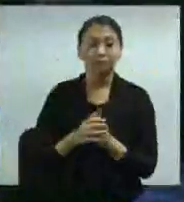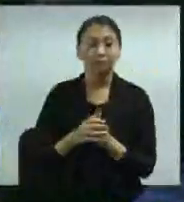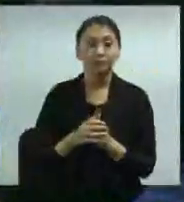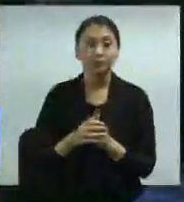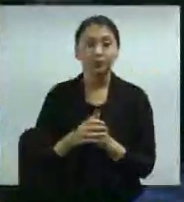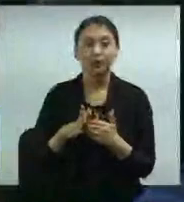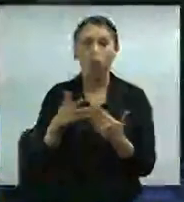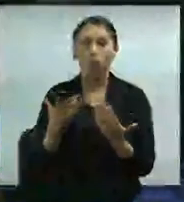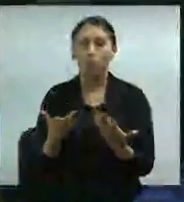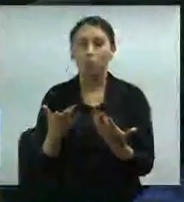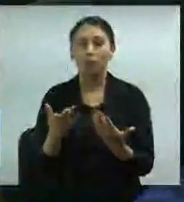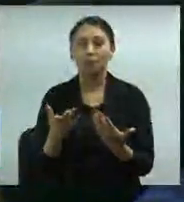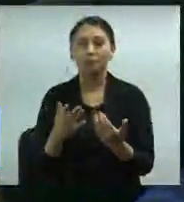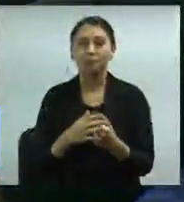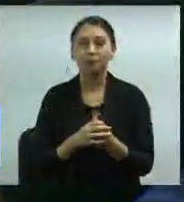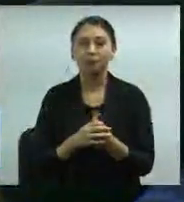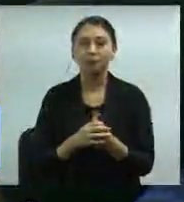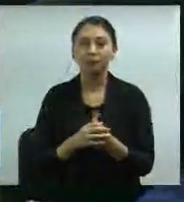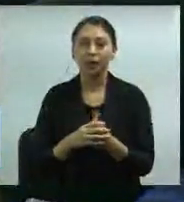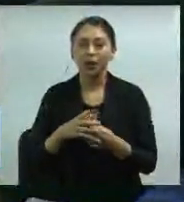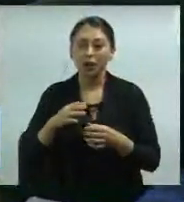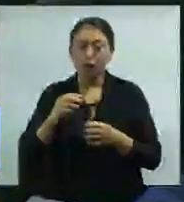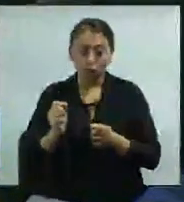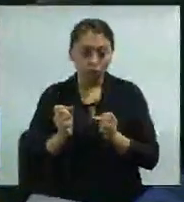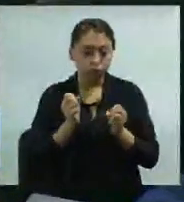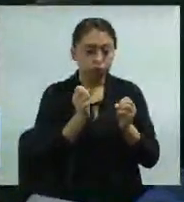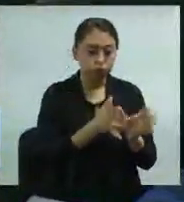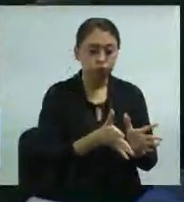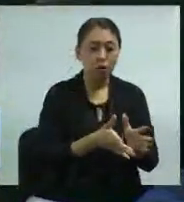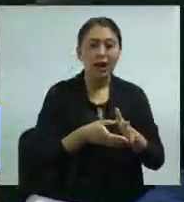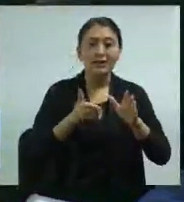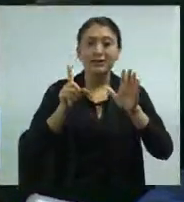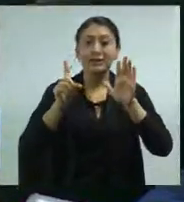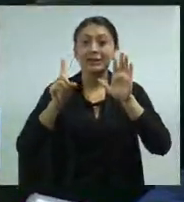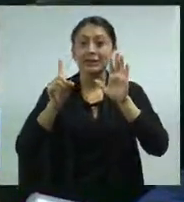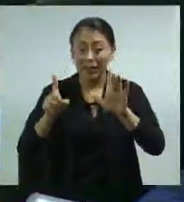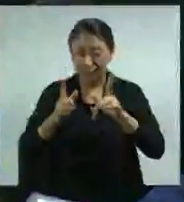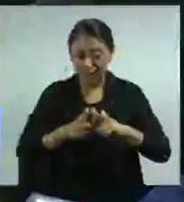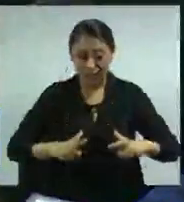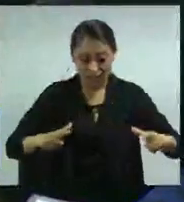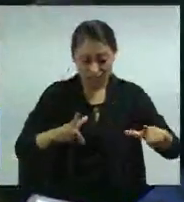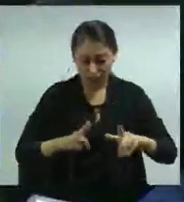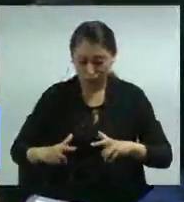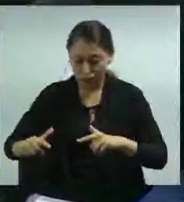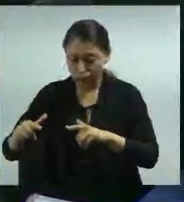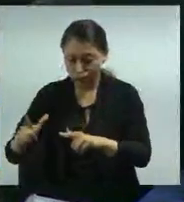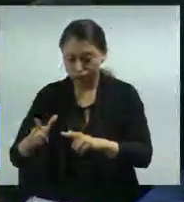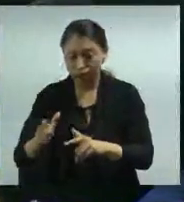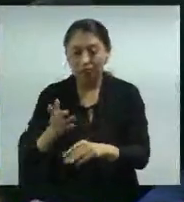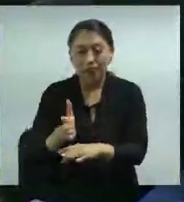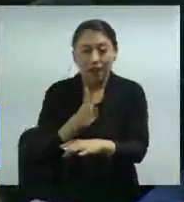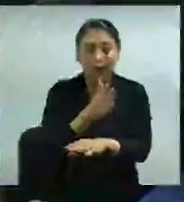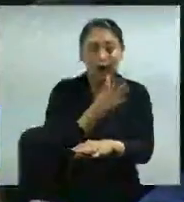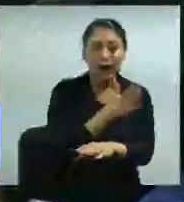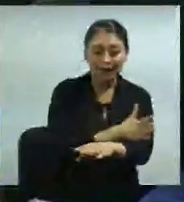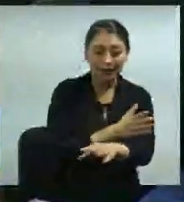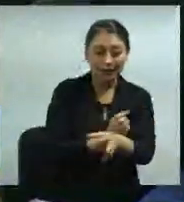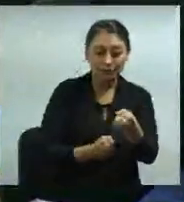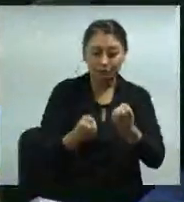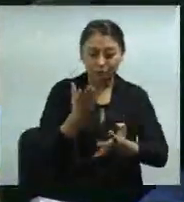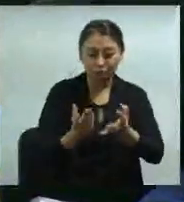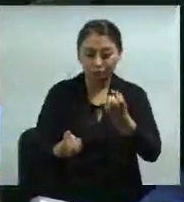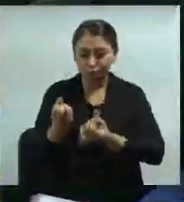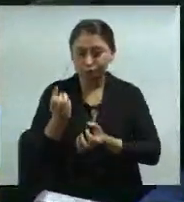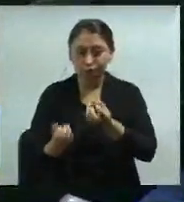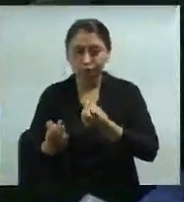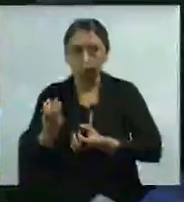como en represión vinieron y le prendieron fuego a las 6 plataformas. Dice que antes, o sea, en los incendios que habían